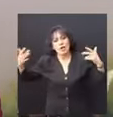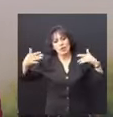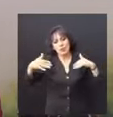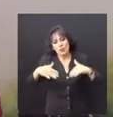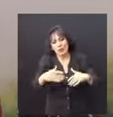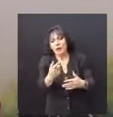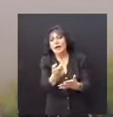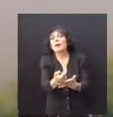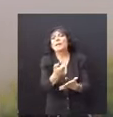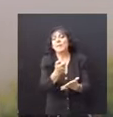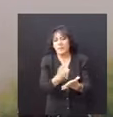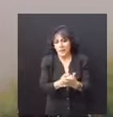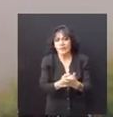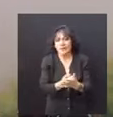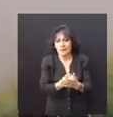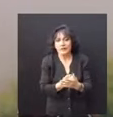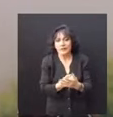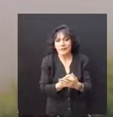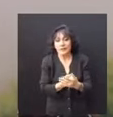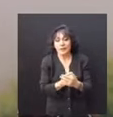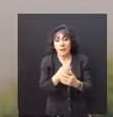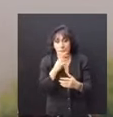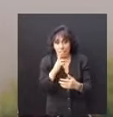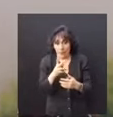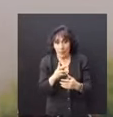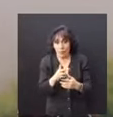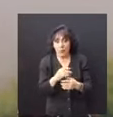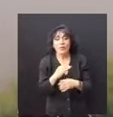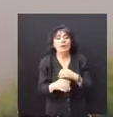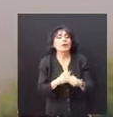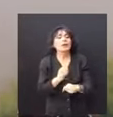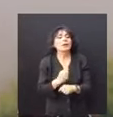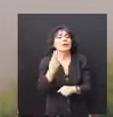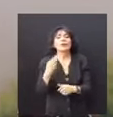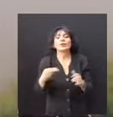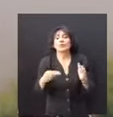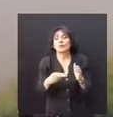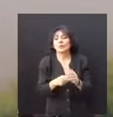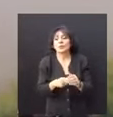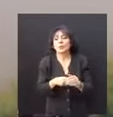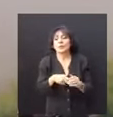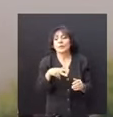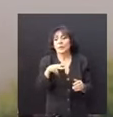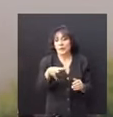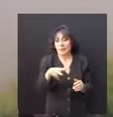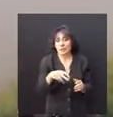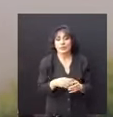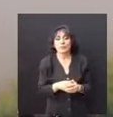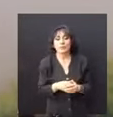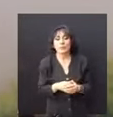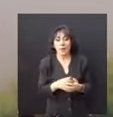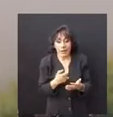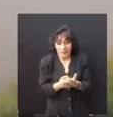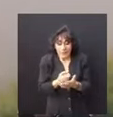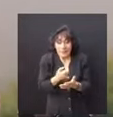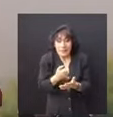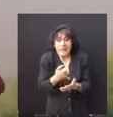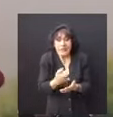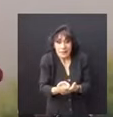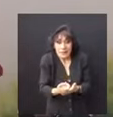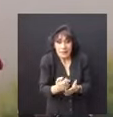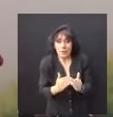formales que en 2018. Decían que no se iba a poder aumentar el salario y se aumentó el